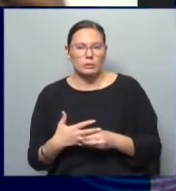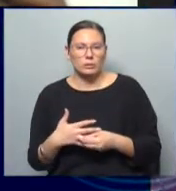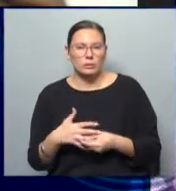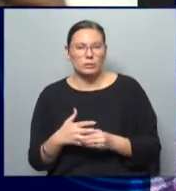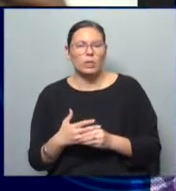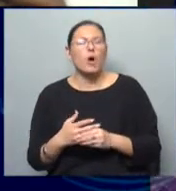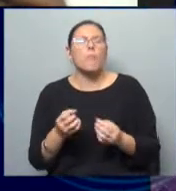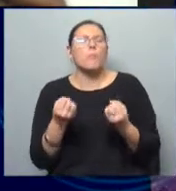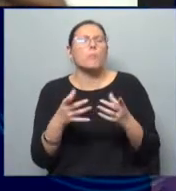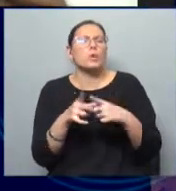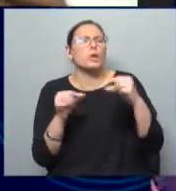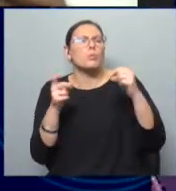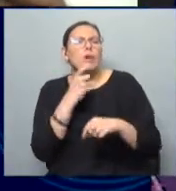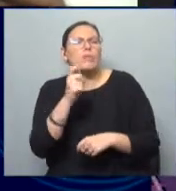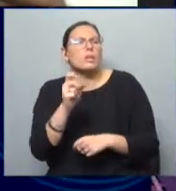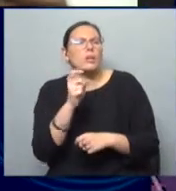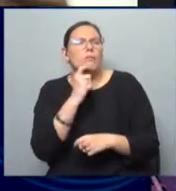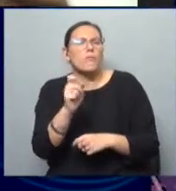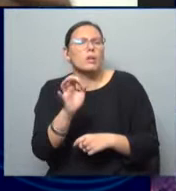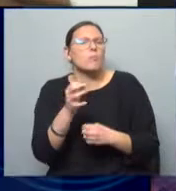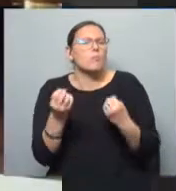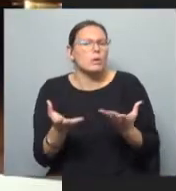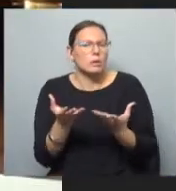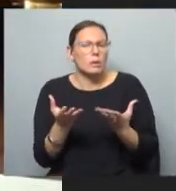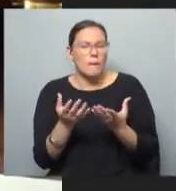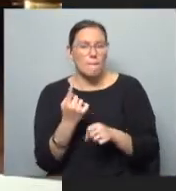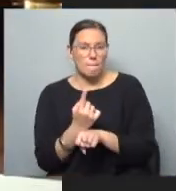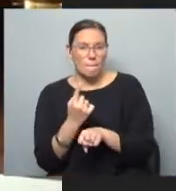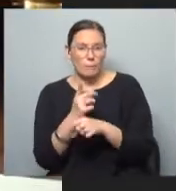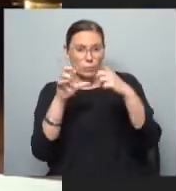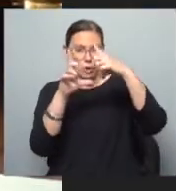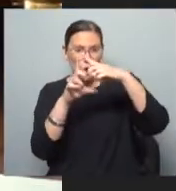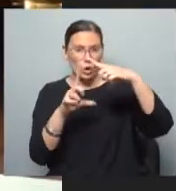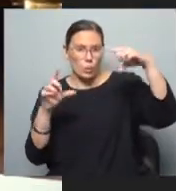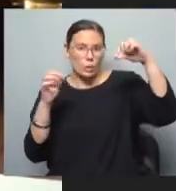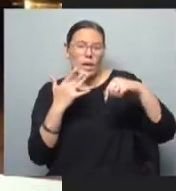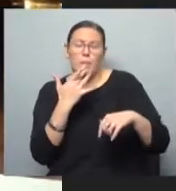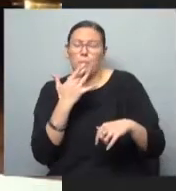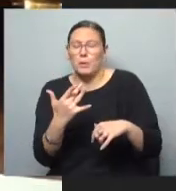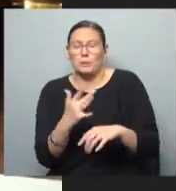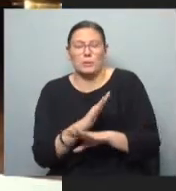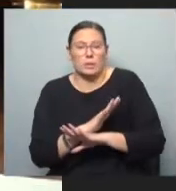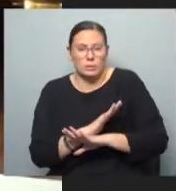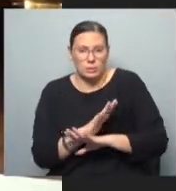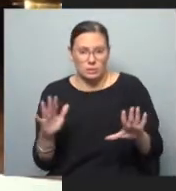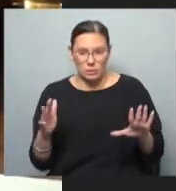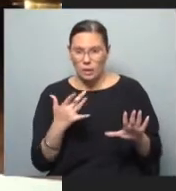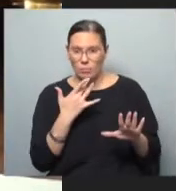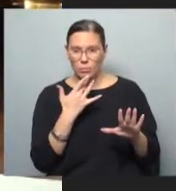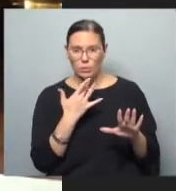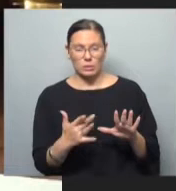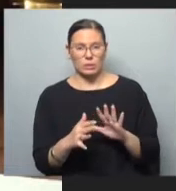¿por qué el feriado de la luna? Mira, bueno, primero porque hay unas lunas increíbles, pero increíbles en Beijing,